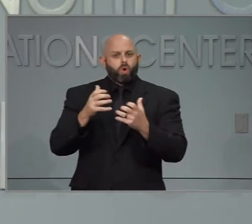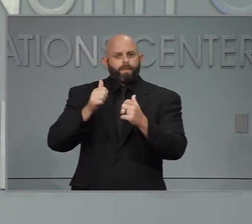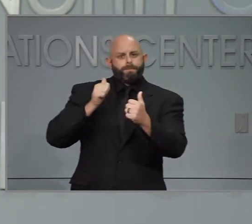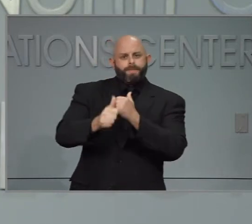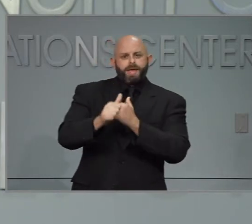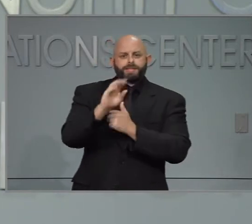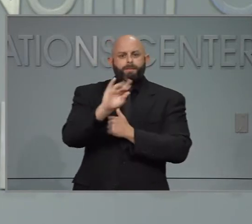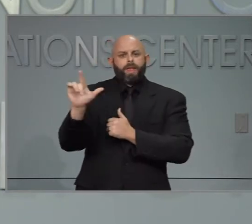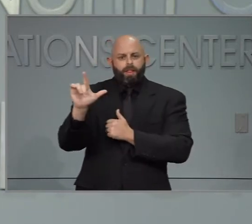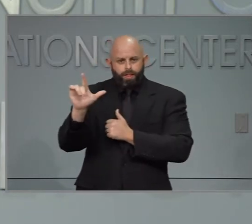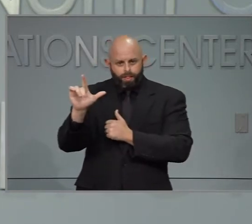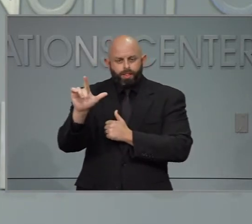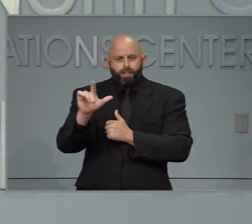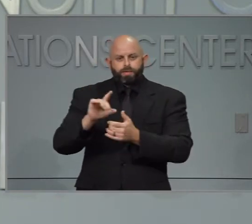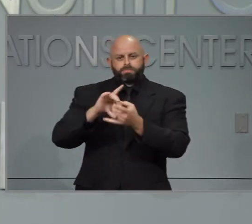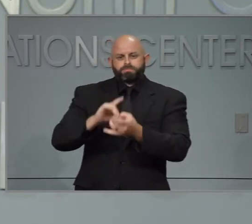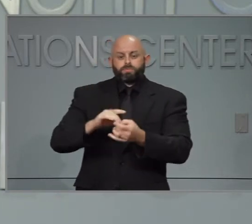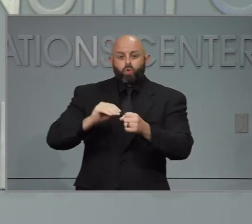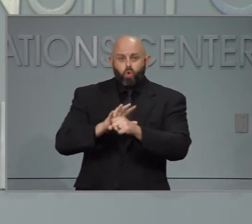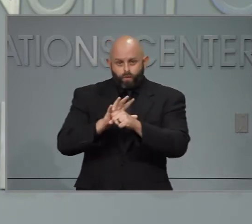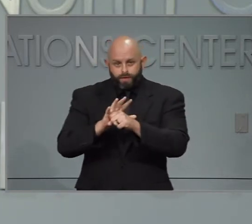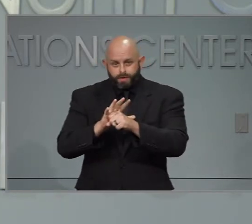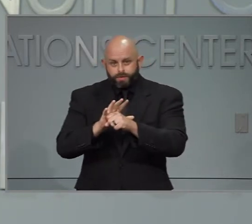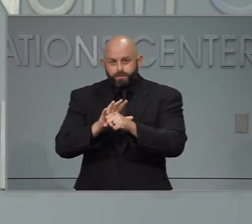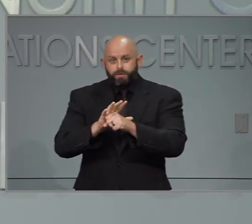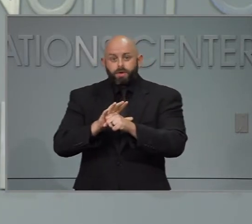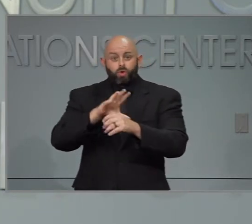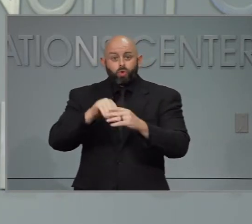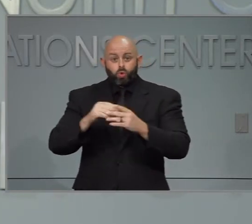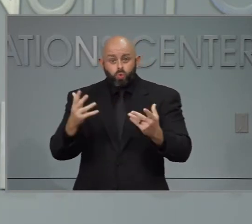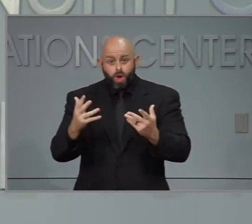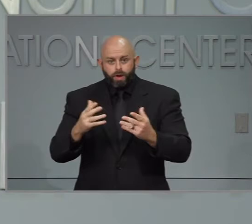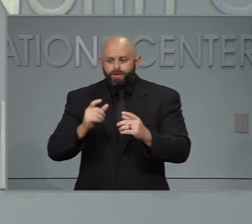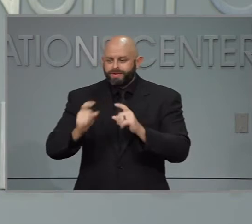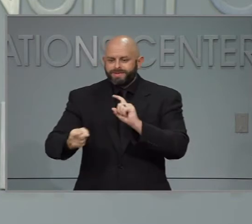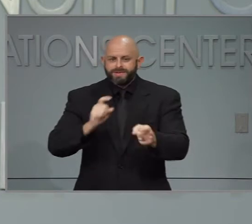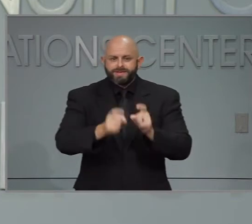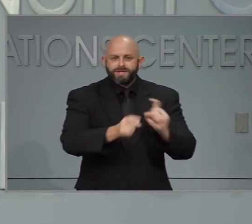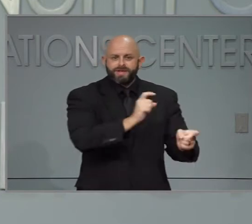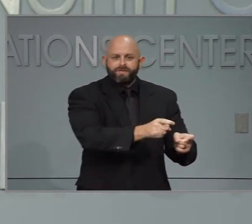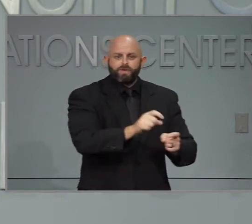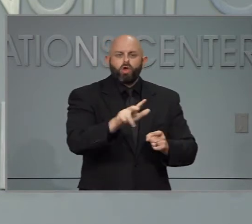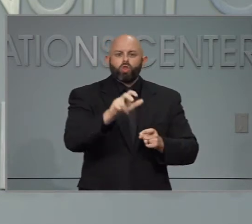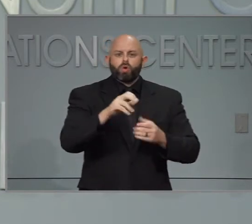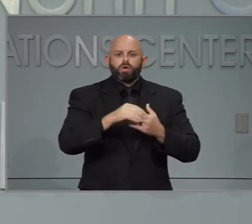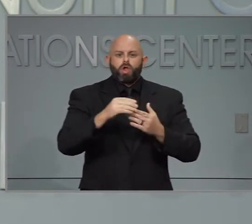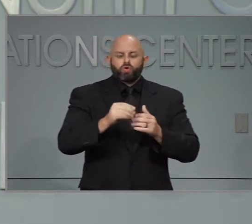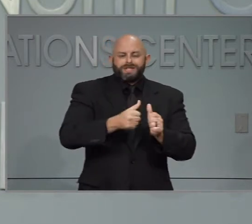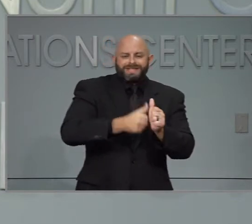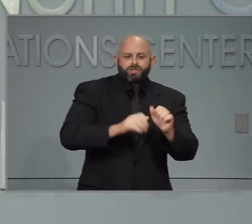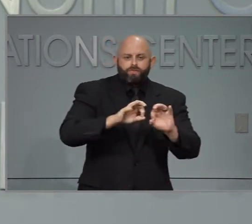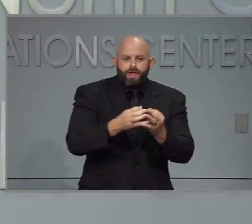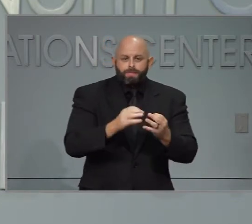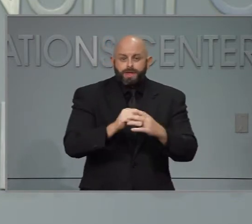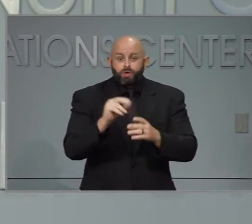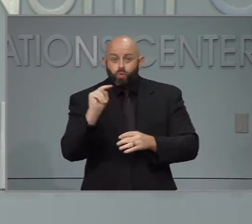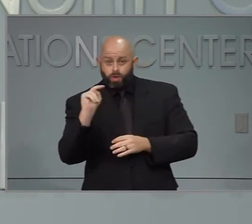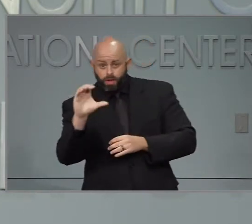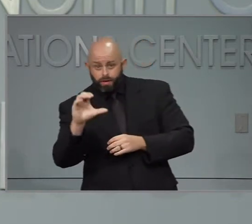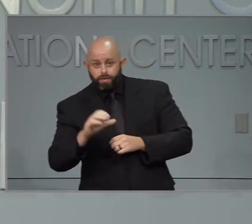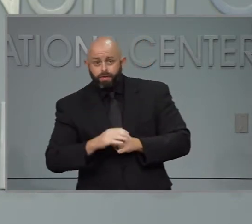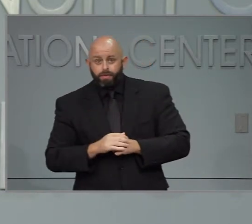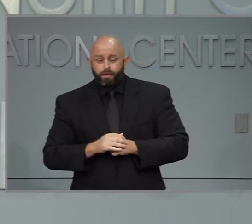alivio de COVID que incluye y le daría $300 a cada familia, y